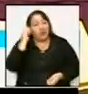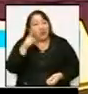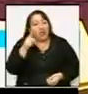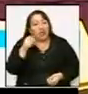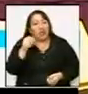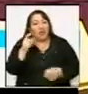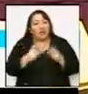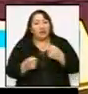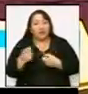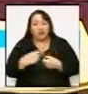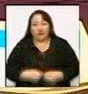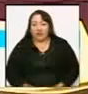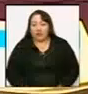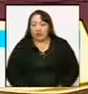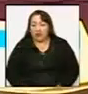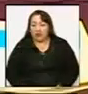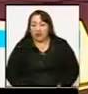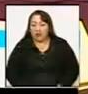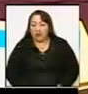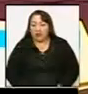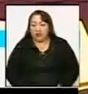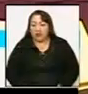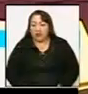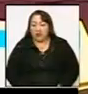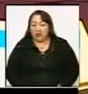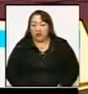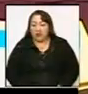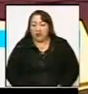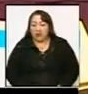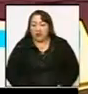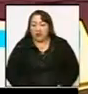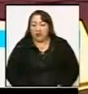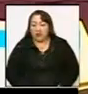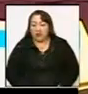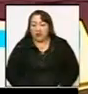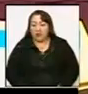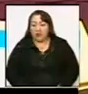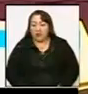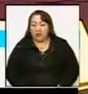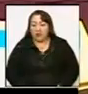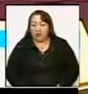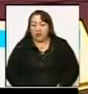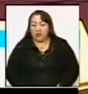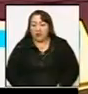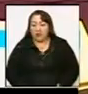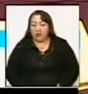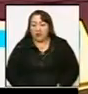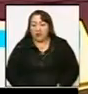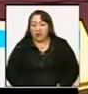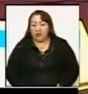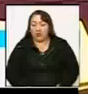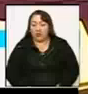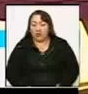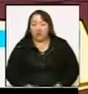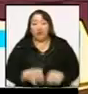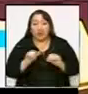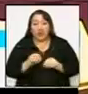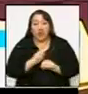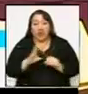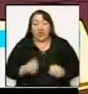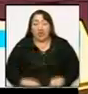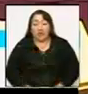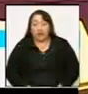en el afiliado, en el afiliado. No es lo mismo, repito e insisto, para que